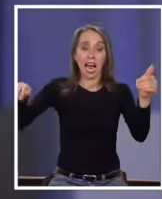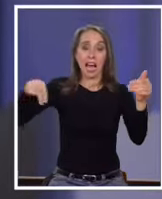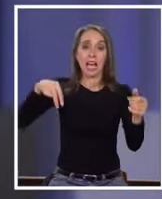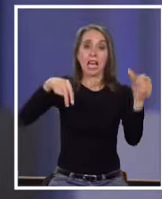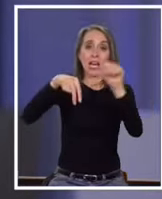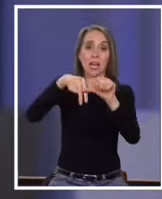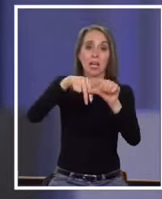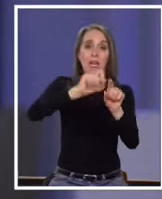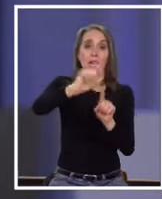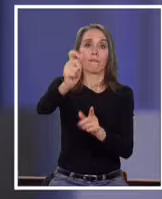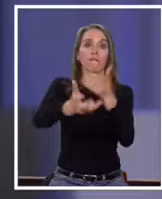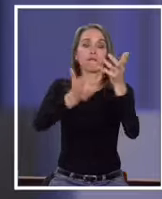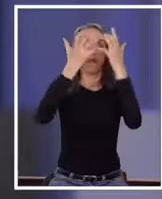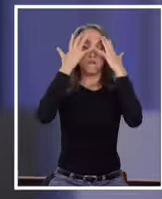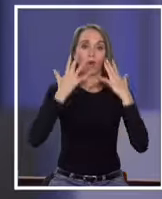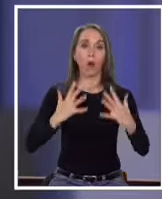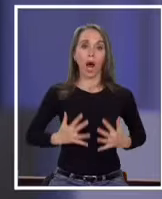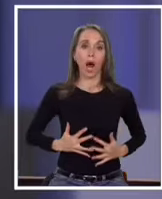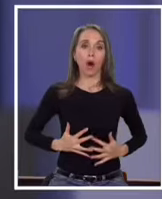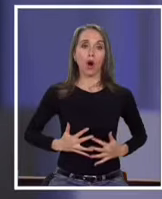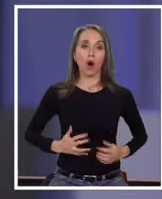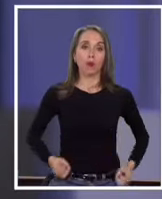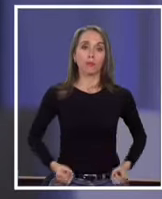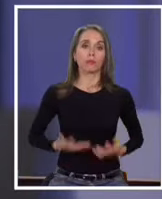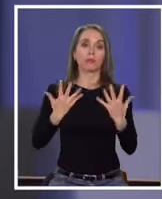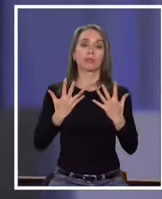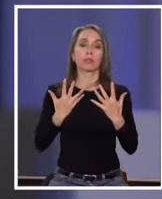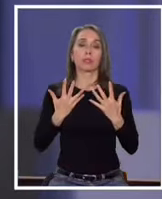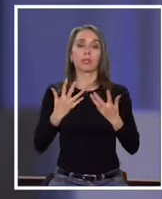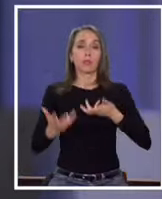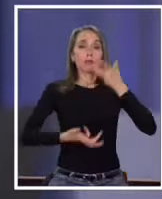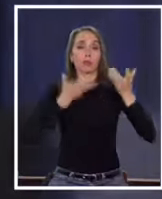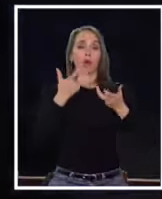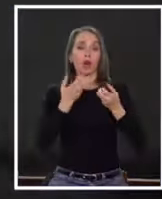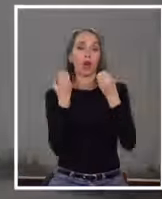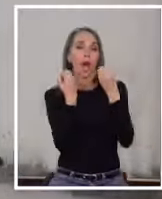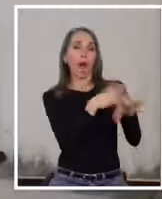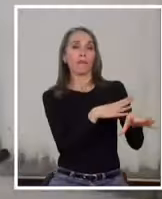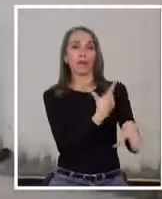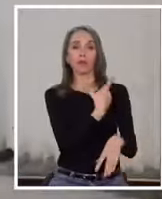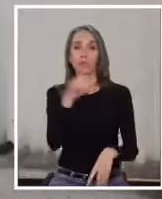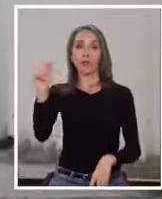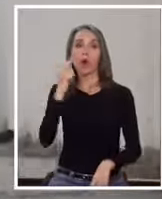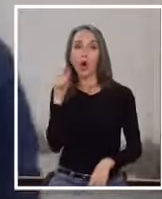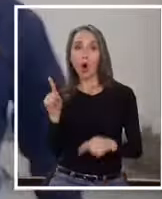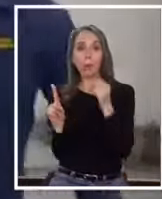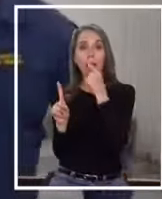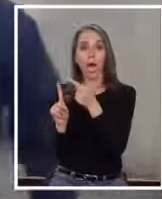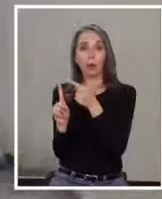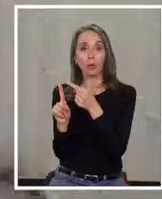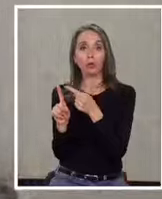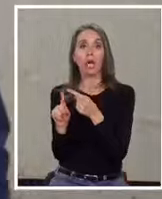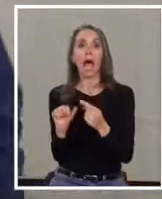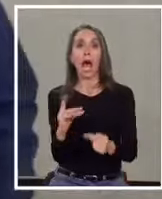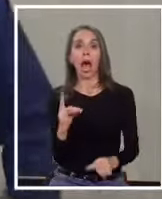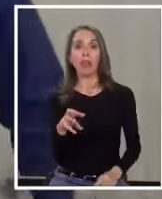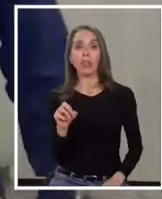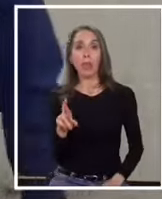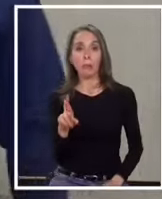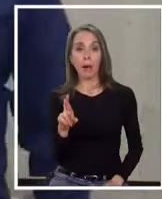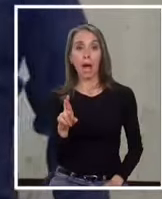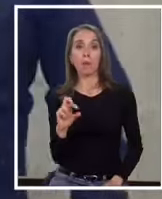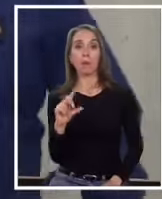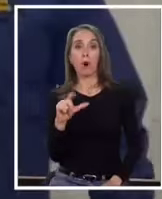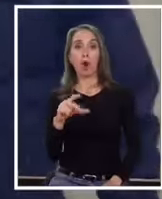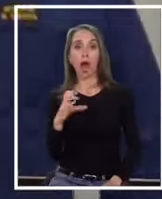prende fuego a la víctima, dejándolo abandonado y dándose a la fuga. El acusado del crimen es Ademar Polanco Labrín, de